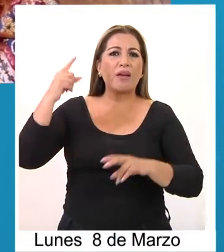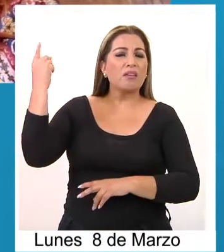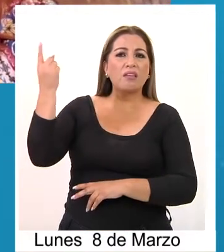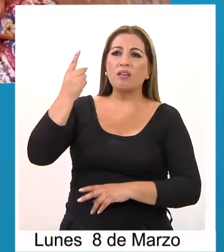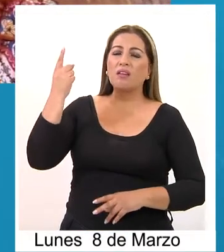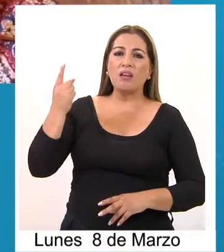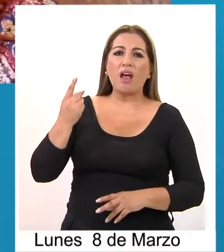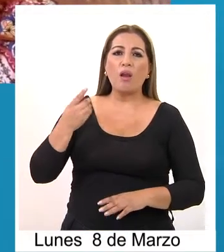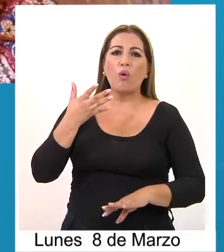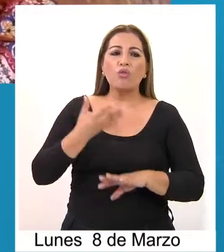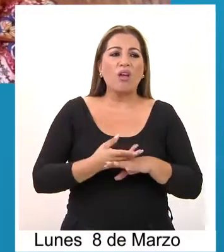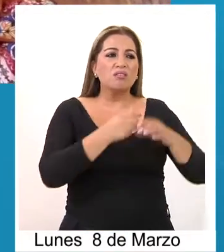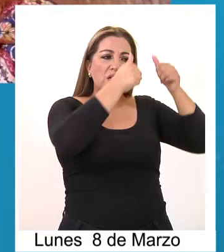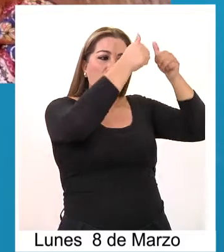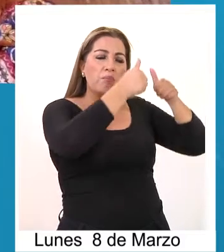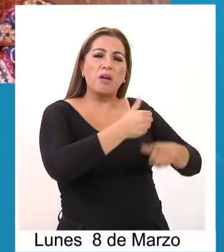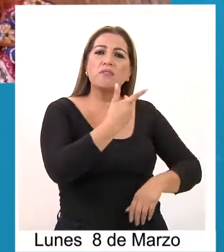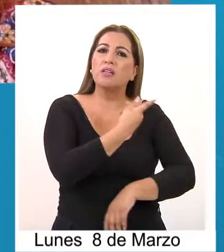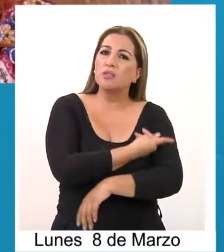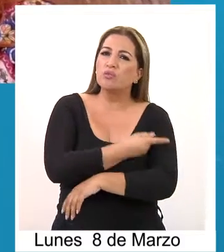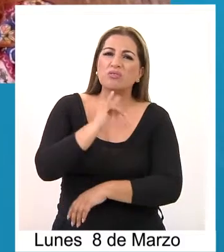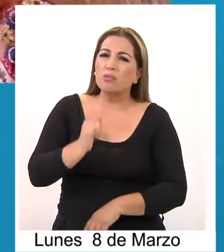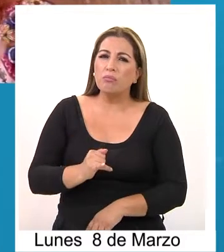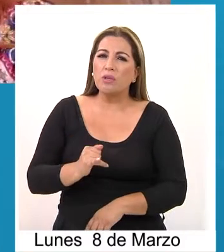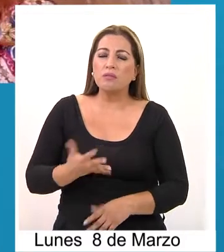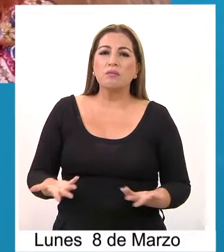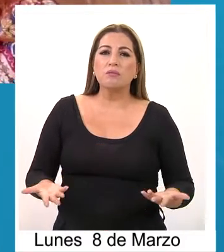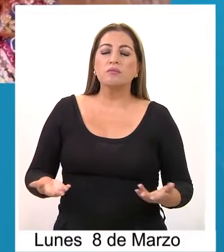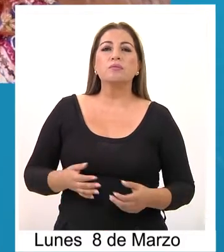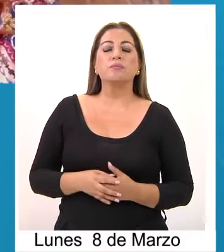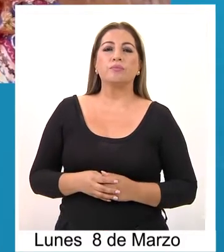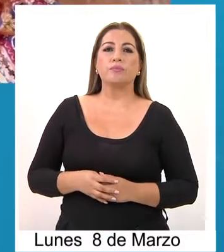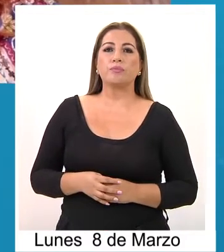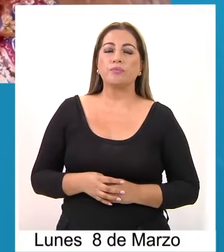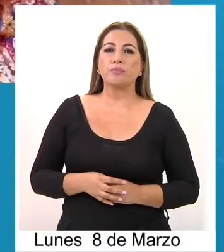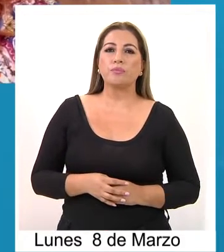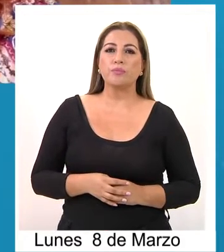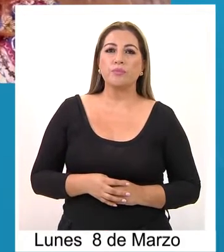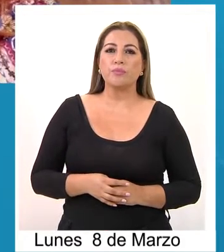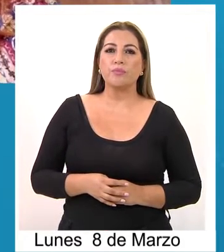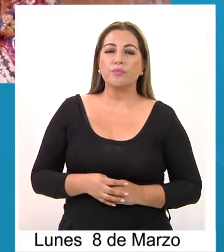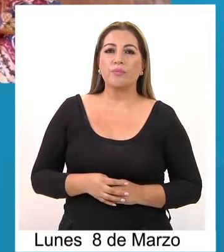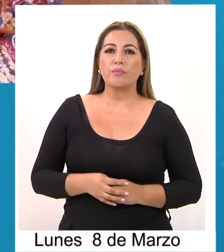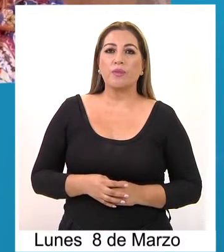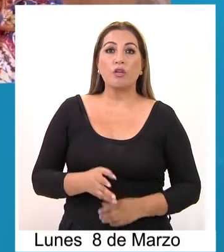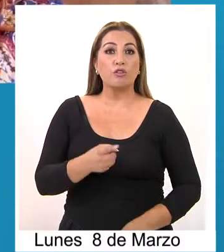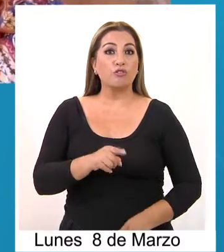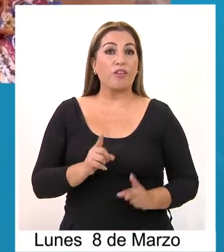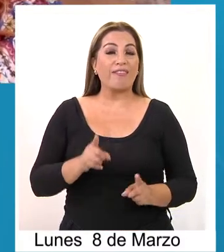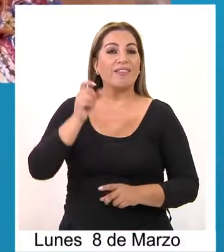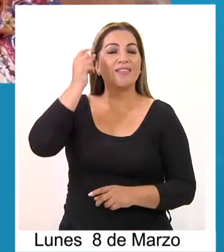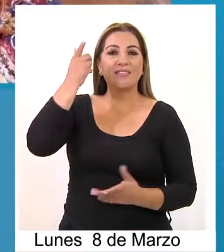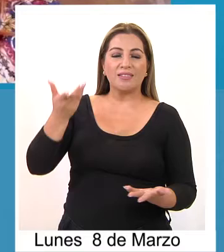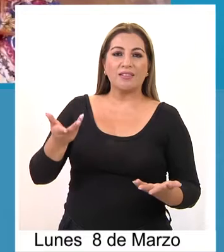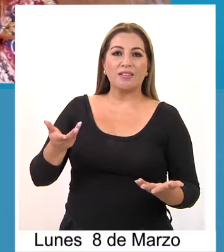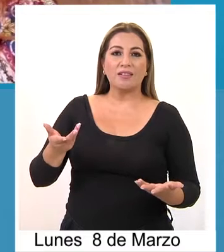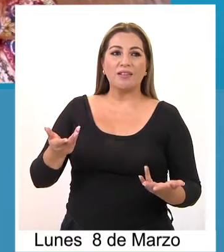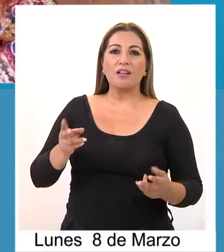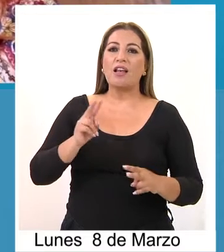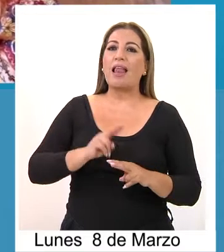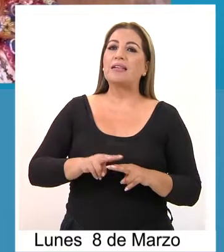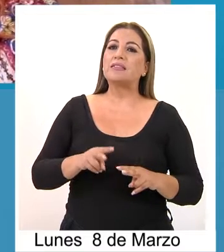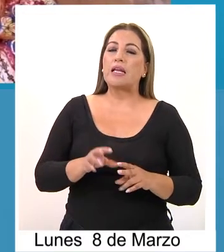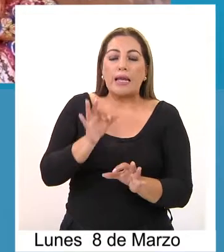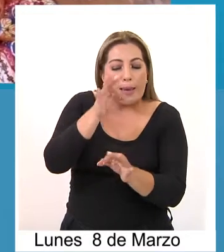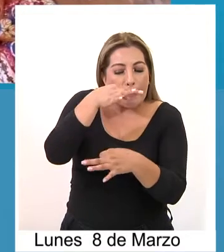hay campañas de vacunación ocurre. Sí, mira, lo que pasa es que ahí hay que entender un poco el cómo se diseñan